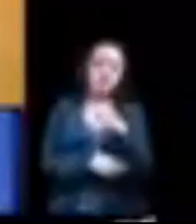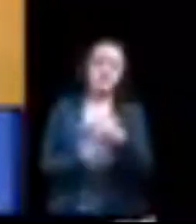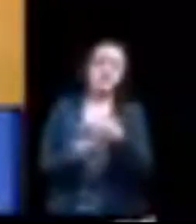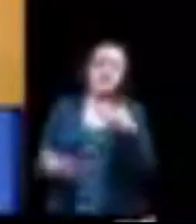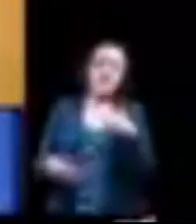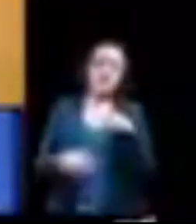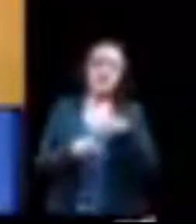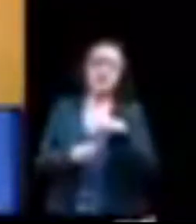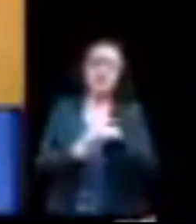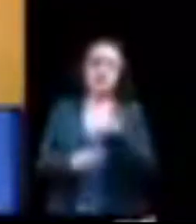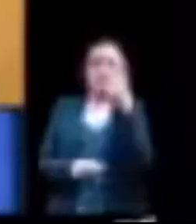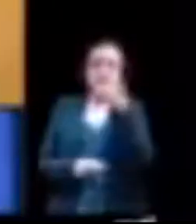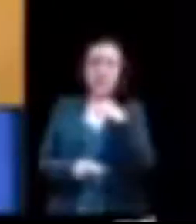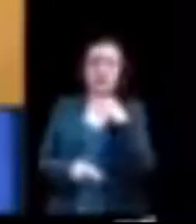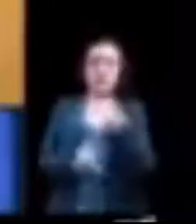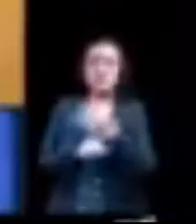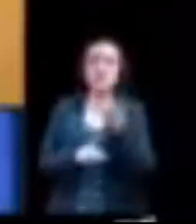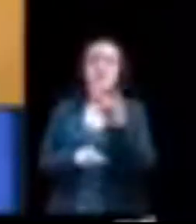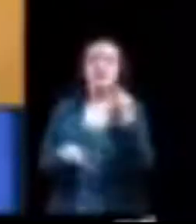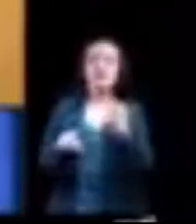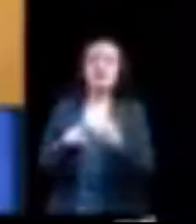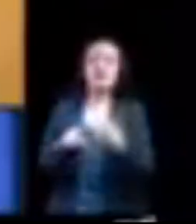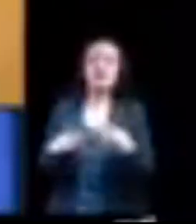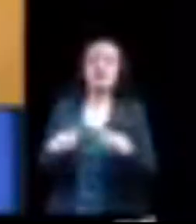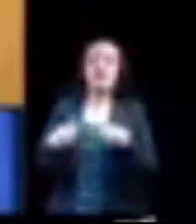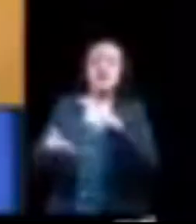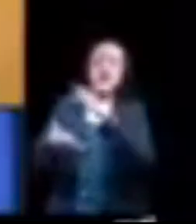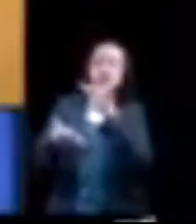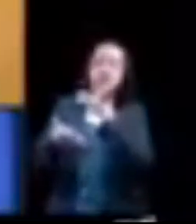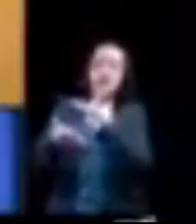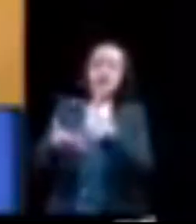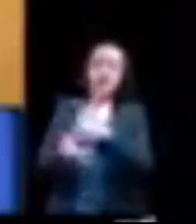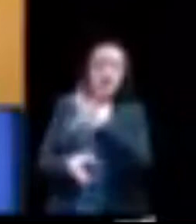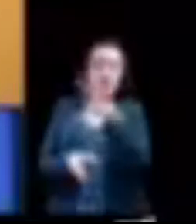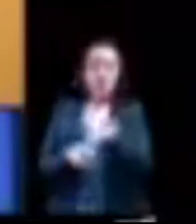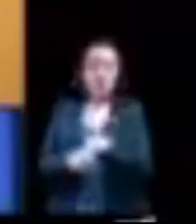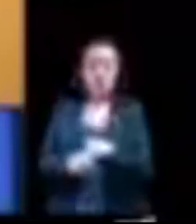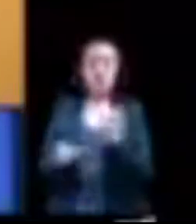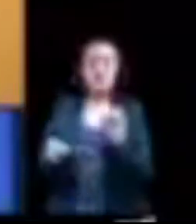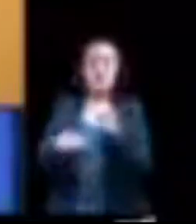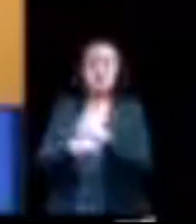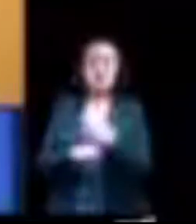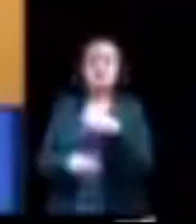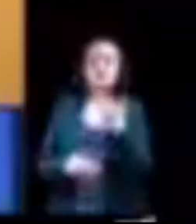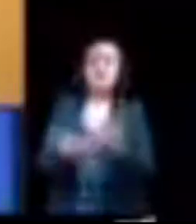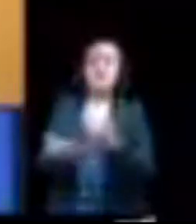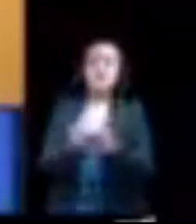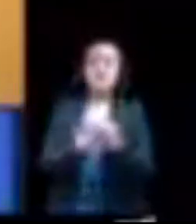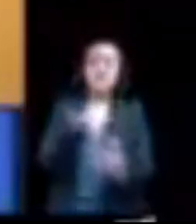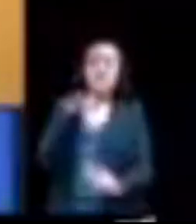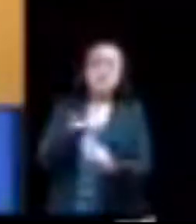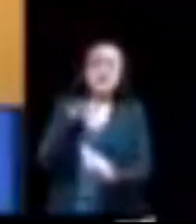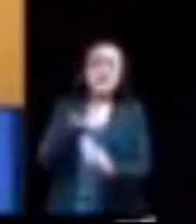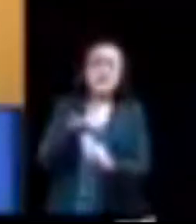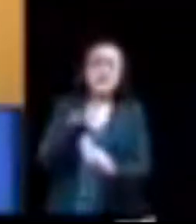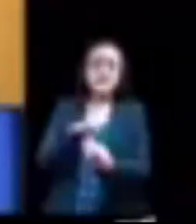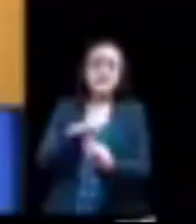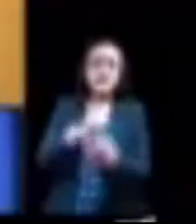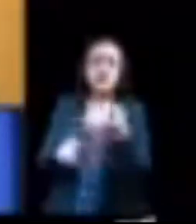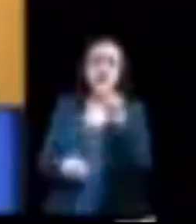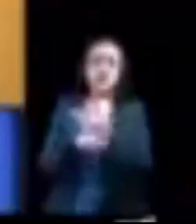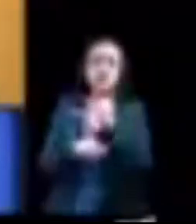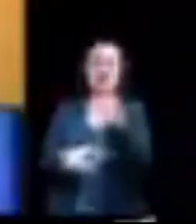la votación para solicitarle que diera lectura íntegra al oficio que presenté en la mesa. Y usted